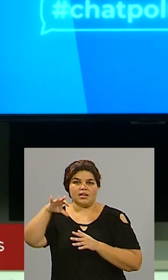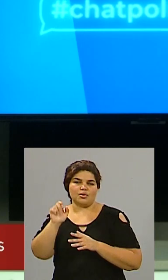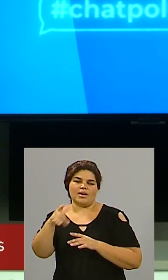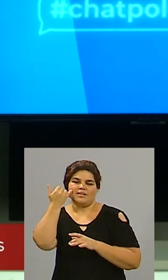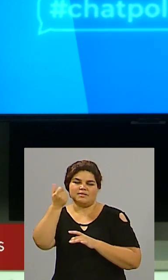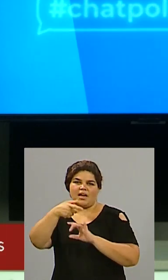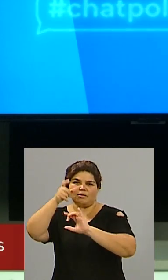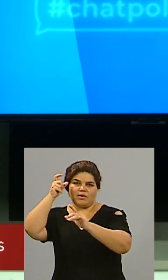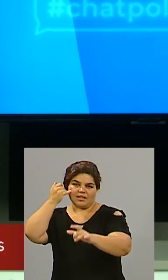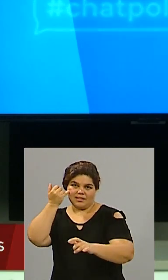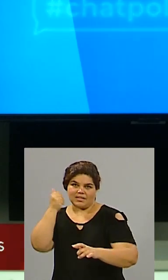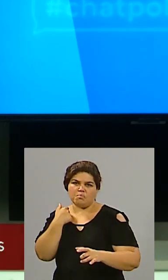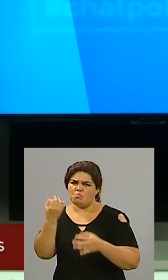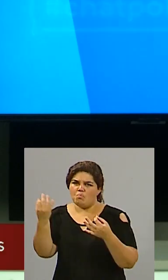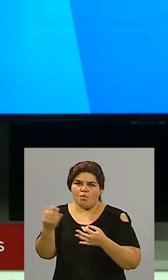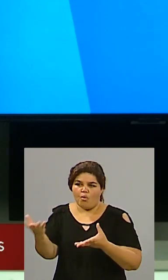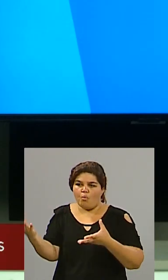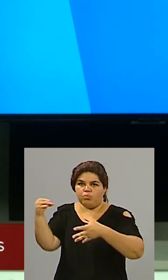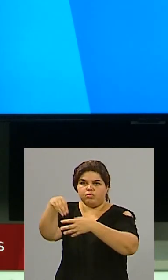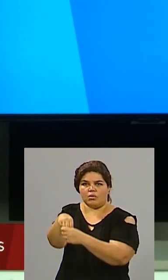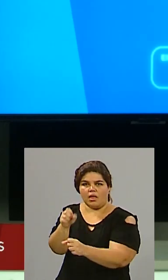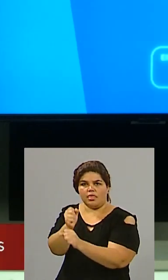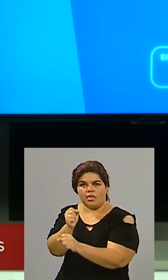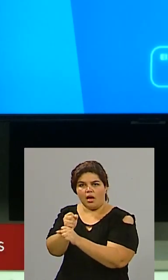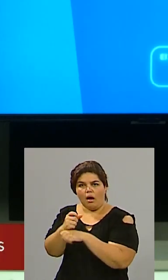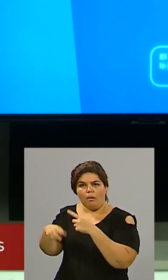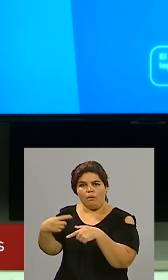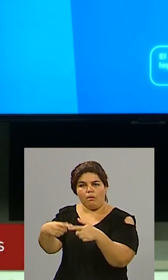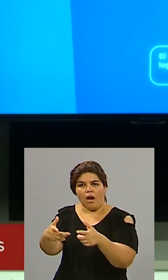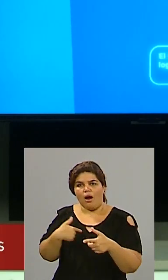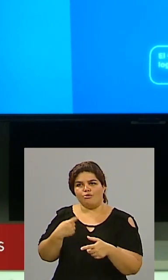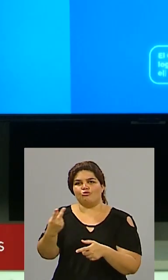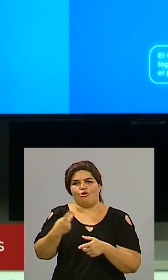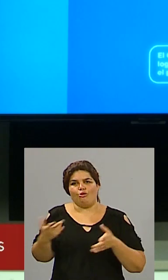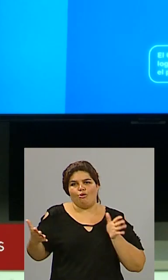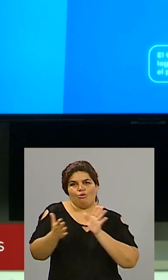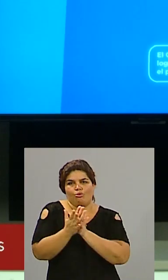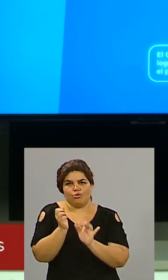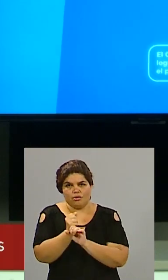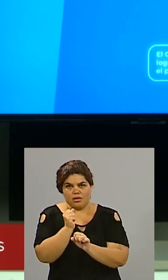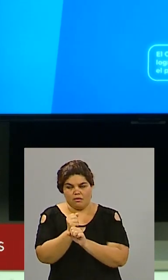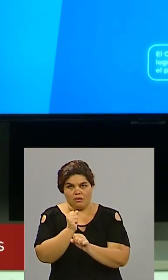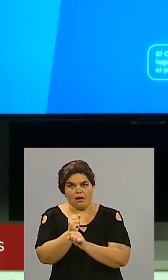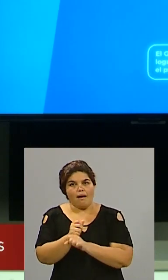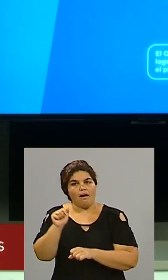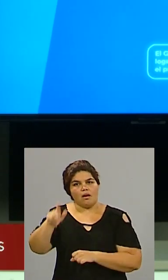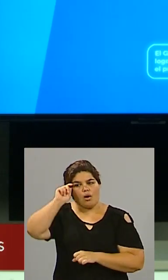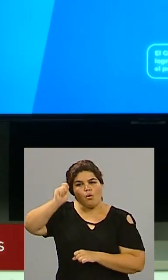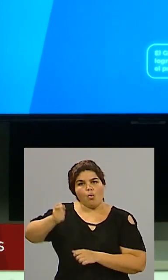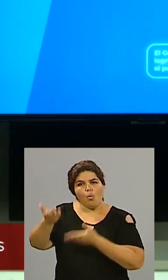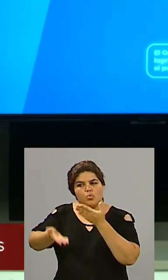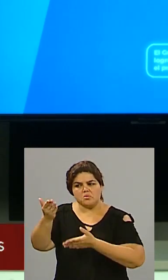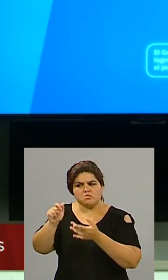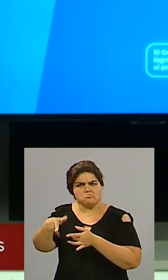muy bueno esta incorporación, ¿no? Él ha trabajado las últimas reformas en materia de justicia, que han sido realmente significativas.